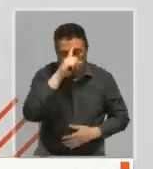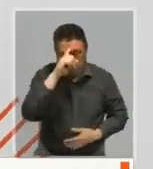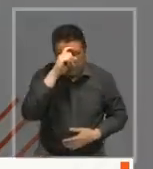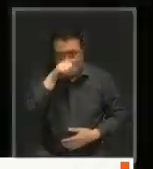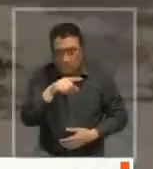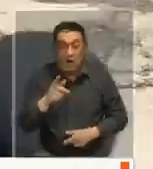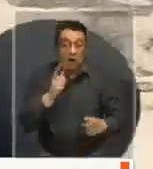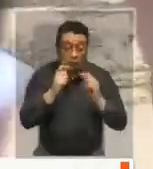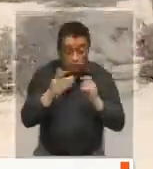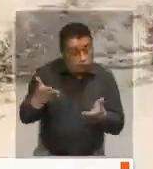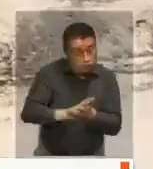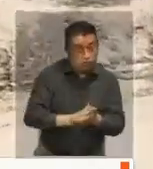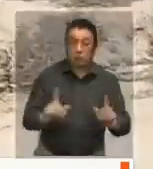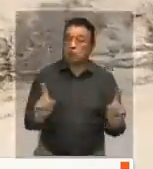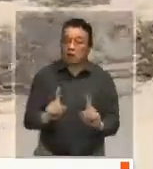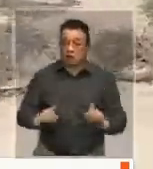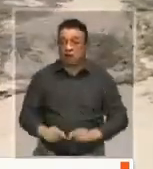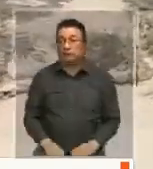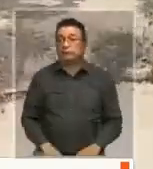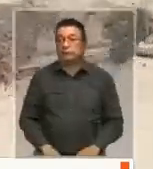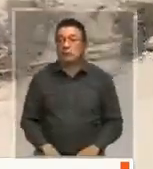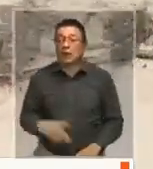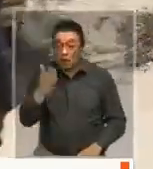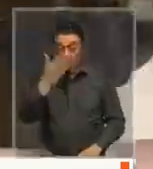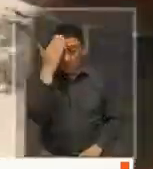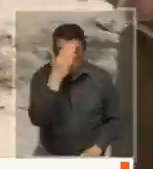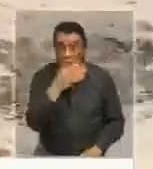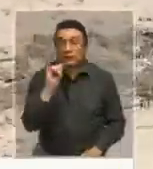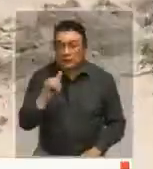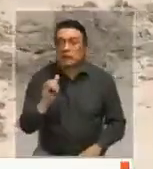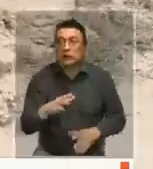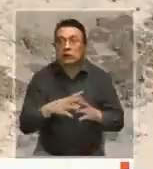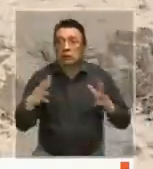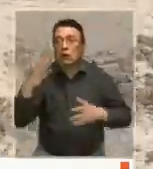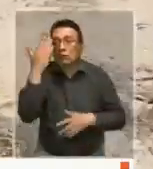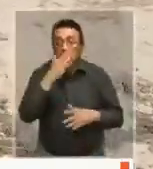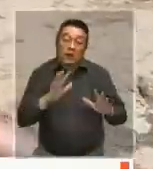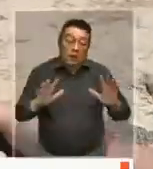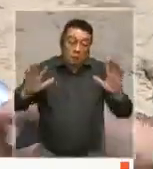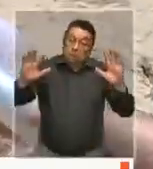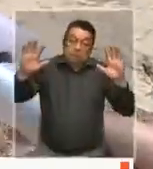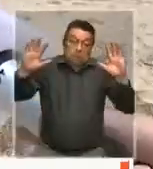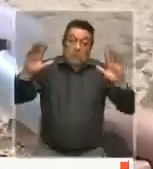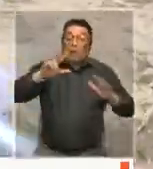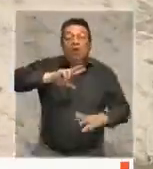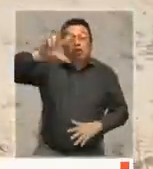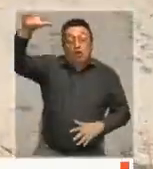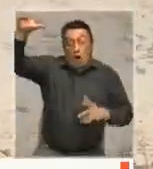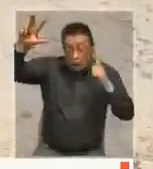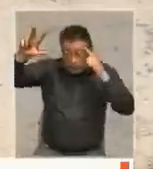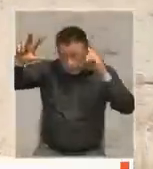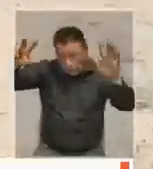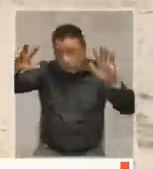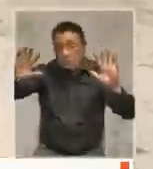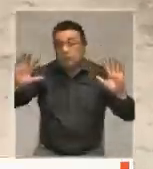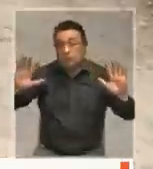vital. ¿Preocupada? Sí, muy preocupada, muy preocupada. Pero bueno, se lo dejo a Dios, ¿no?